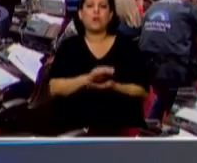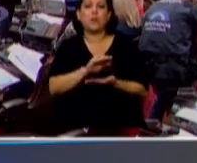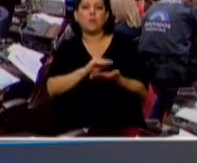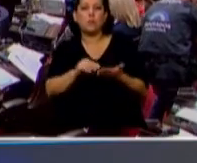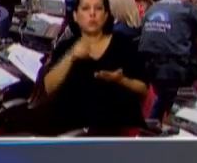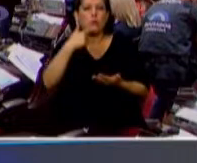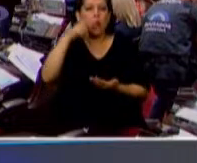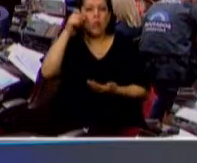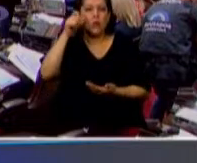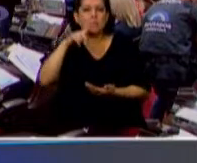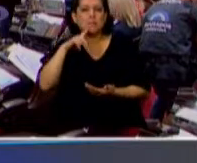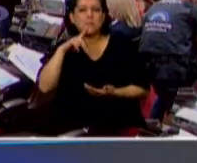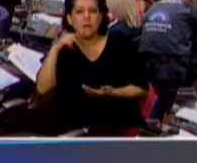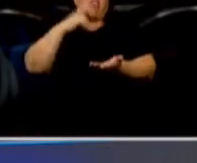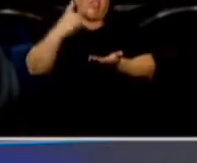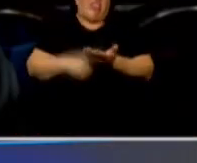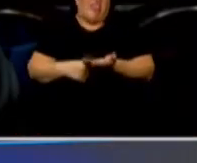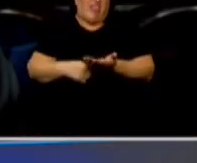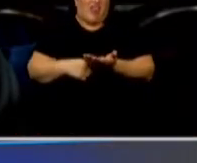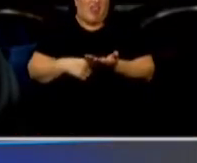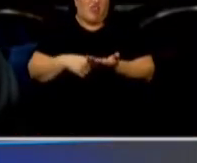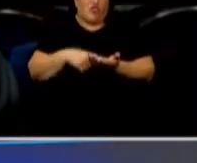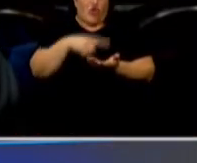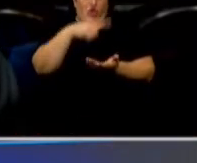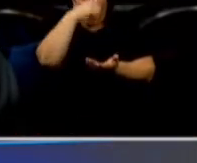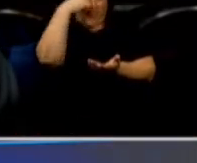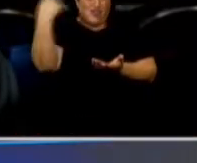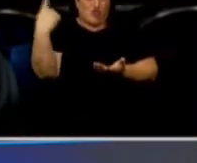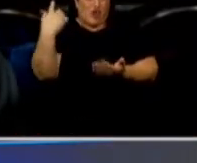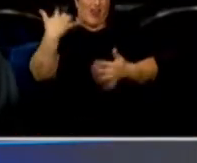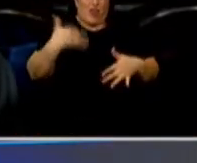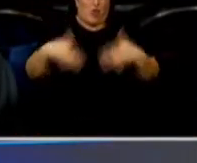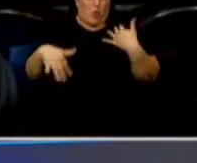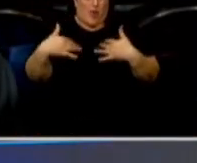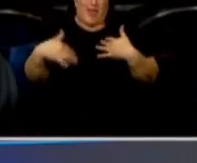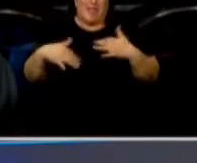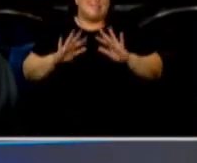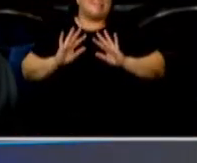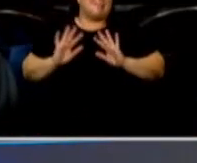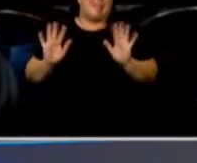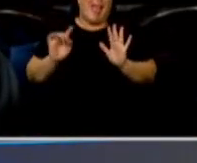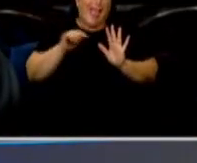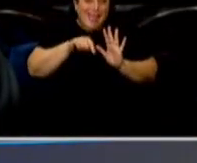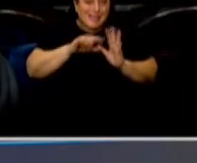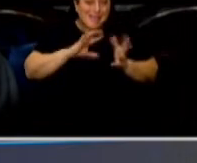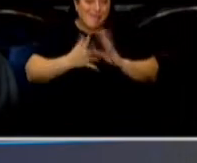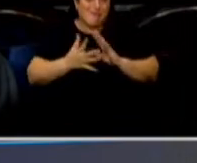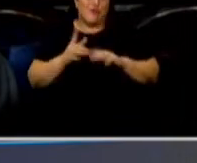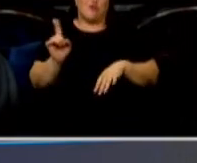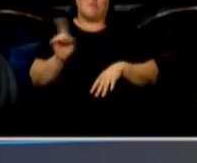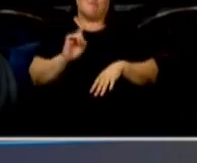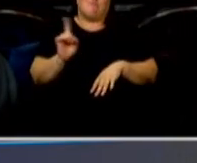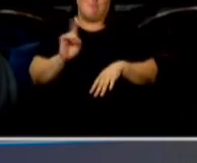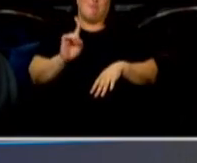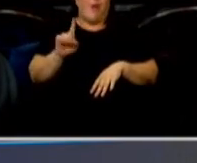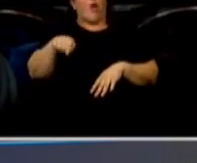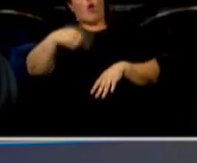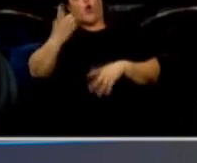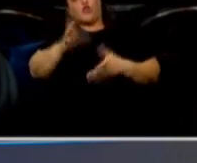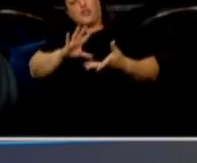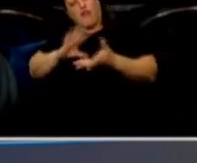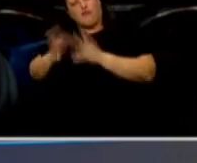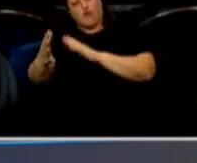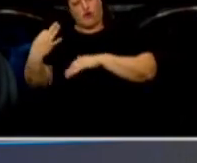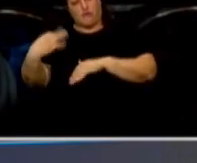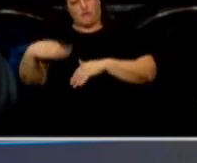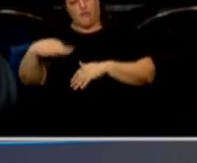y no, exacto, comisión. Yo no volví a escuchar otra reunión. Cuando el primer encuentro que hicieron, recuerdo que en ese